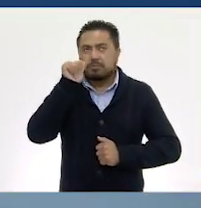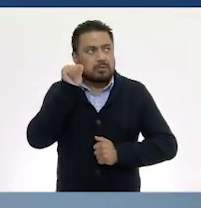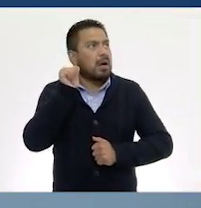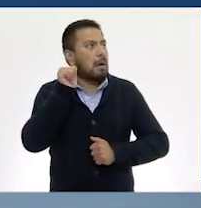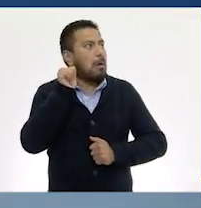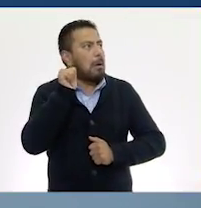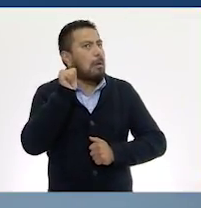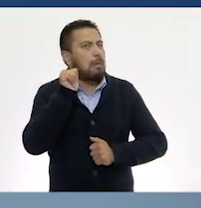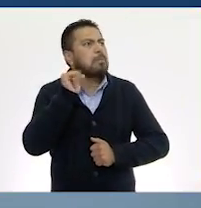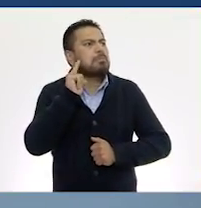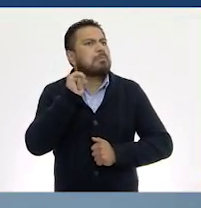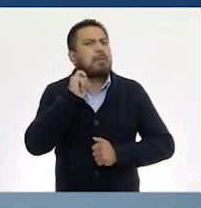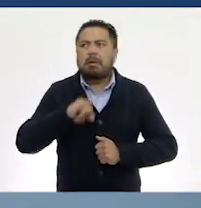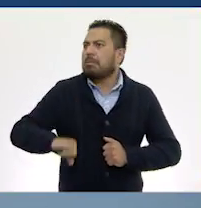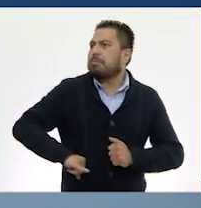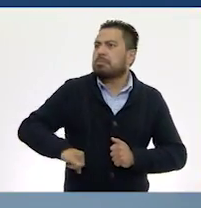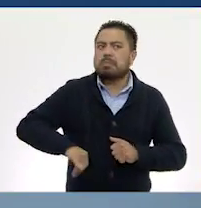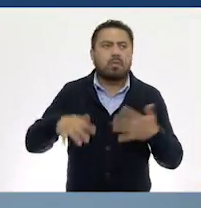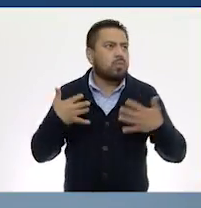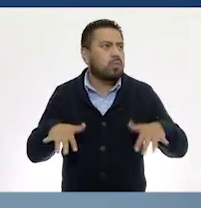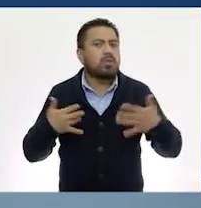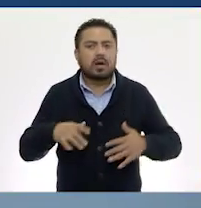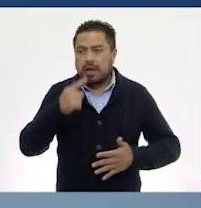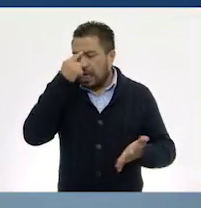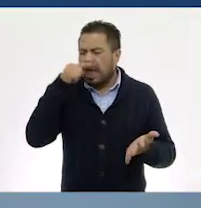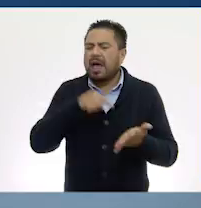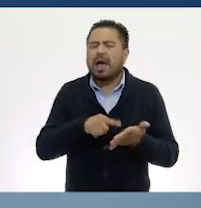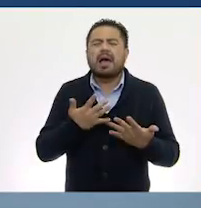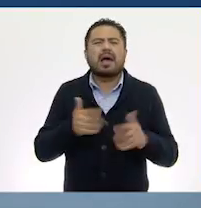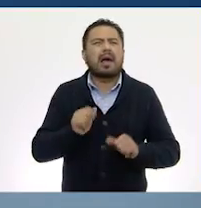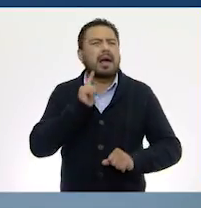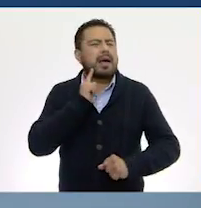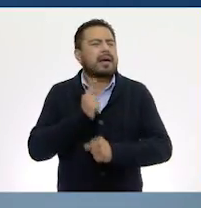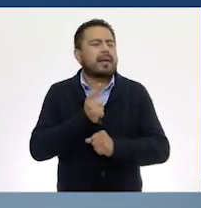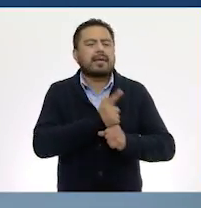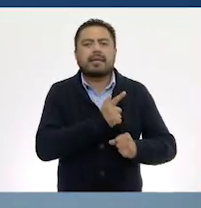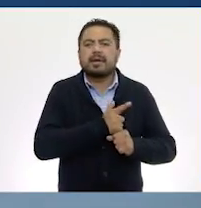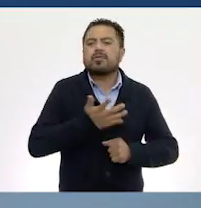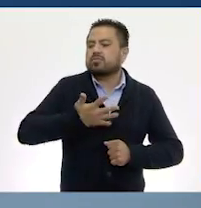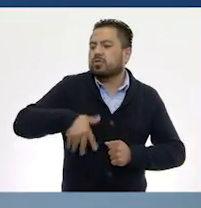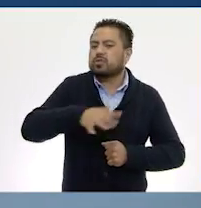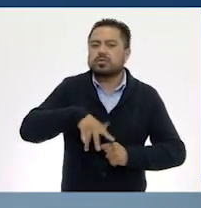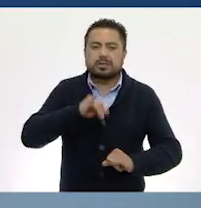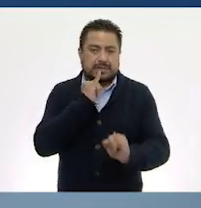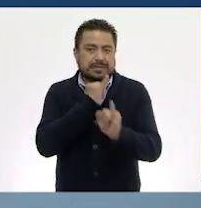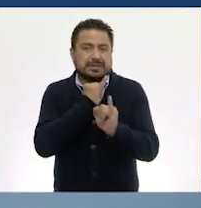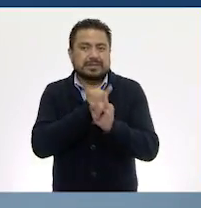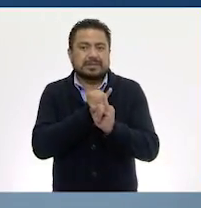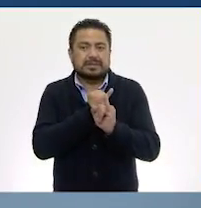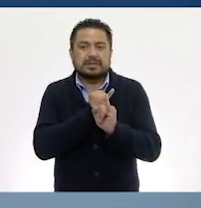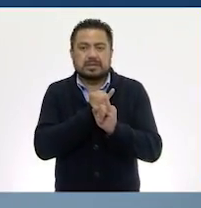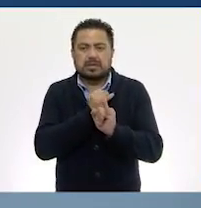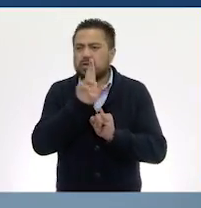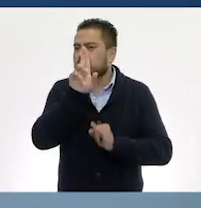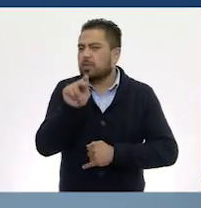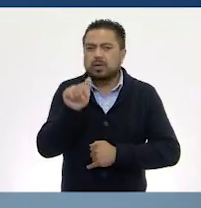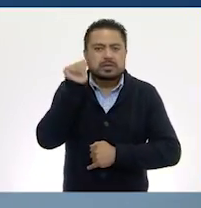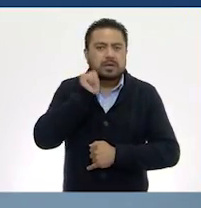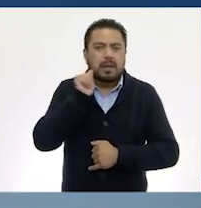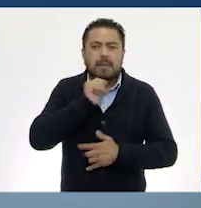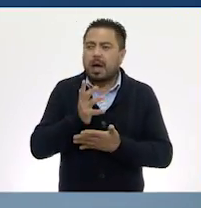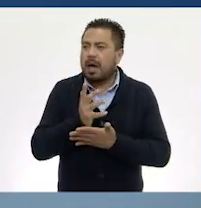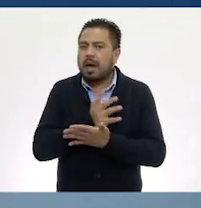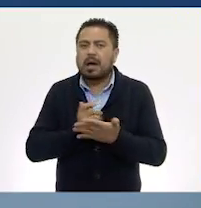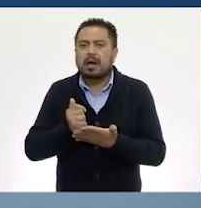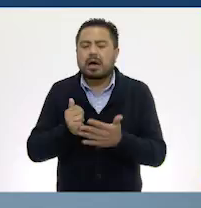¡Órale! acuerdo. Sí, qué interesante. Creo que ya habíamos visto que buscar en internet, bueno, pues no siempre